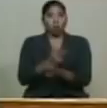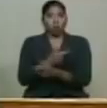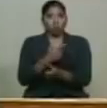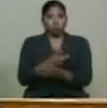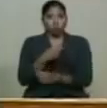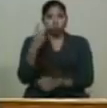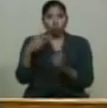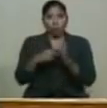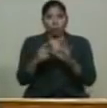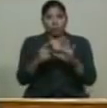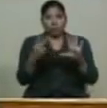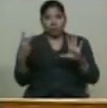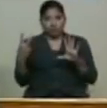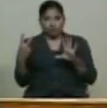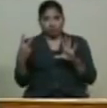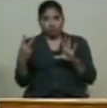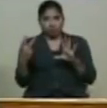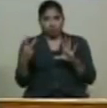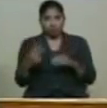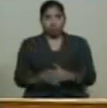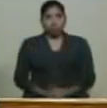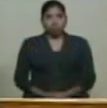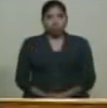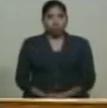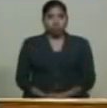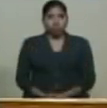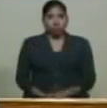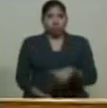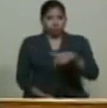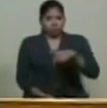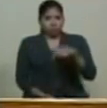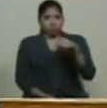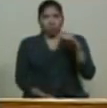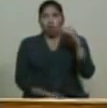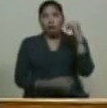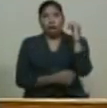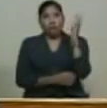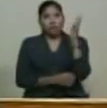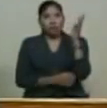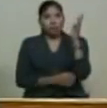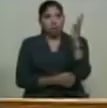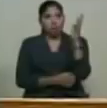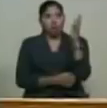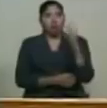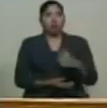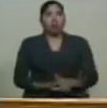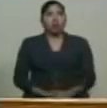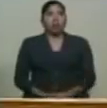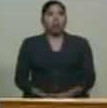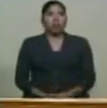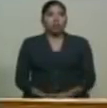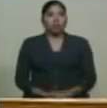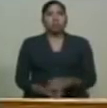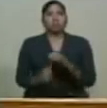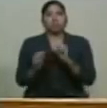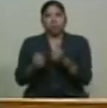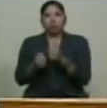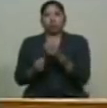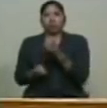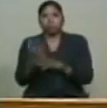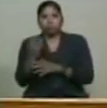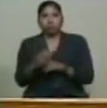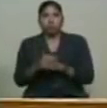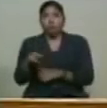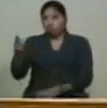2017. Fue en la fecha que esta Asamblea Nacional Constituyente se estaba instalando.